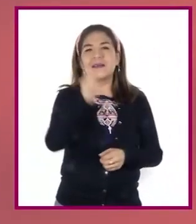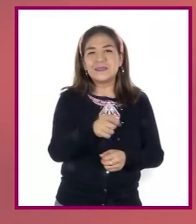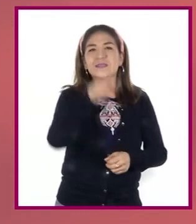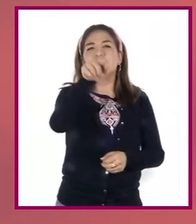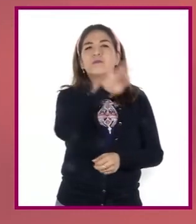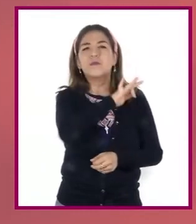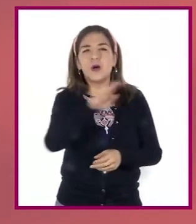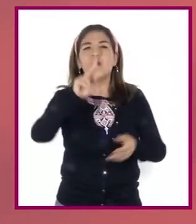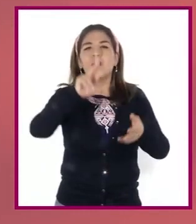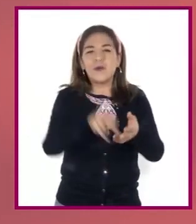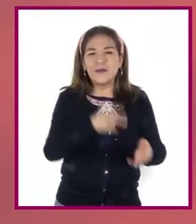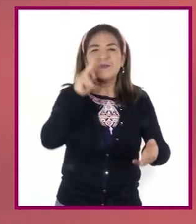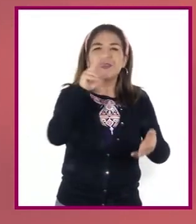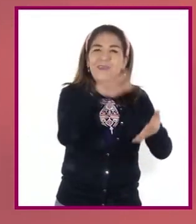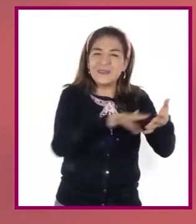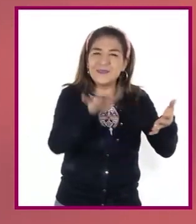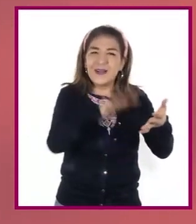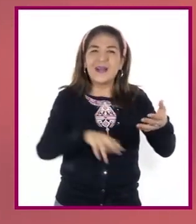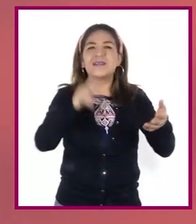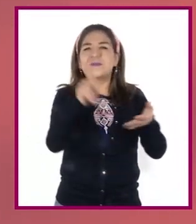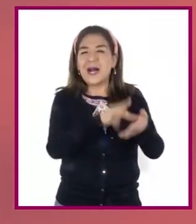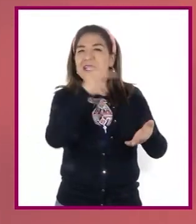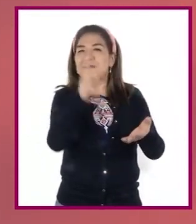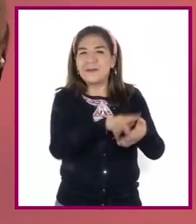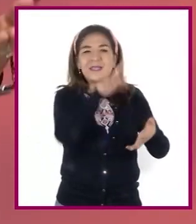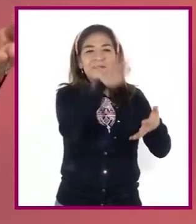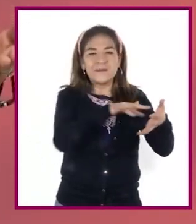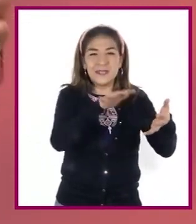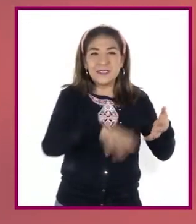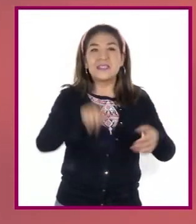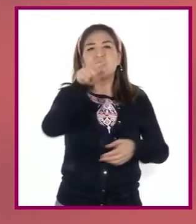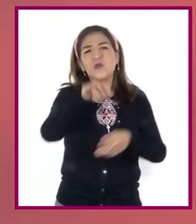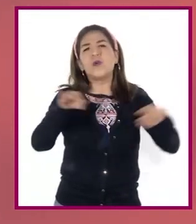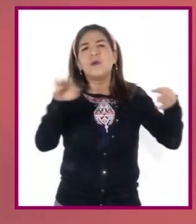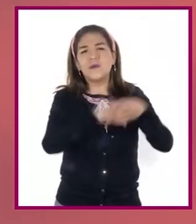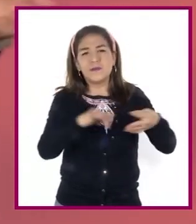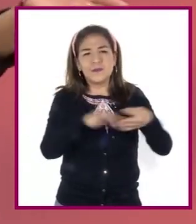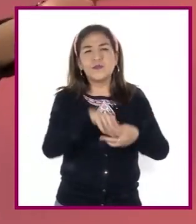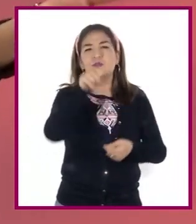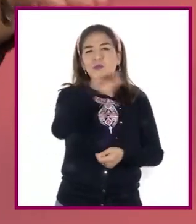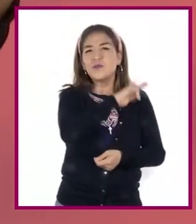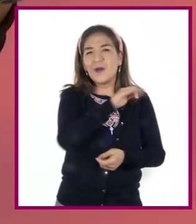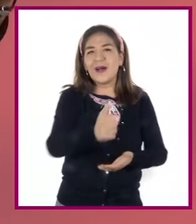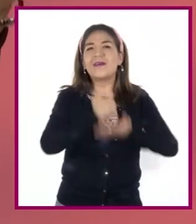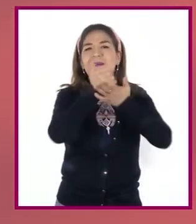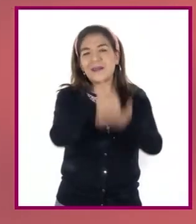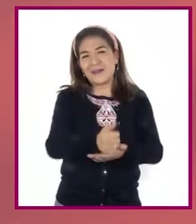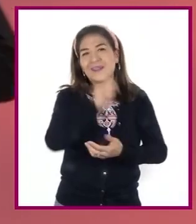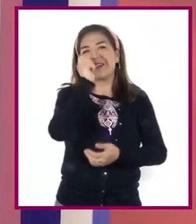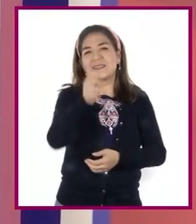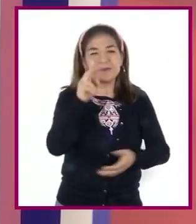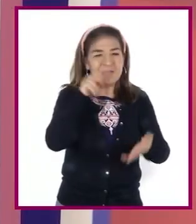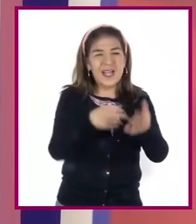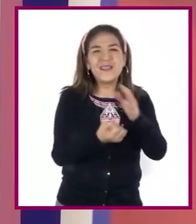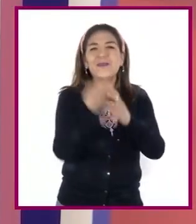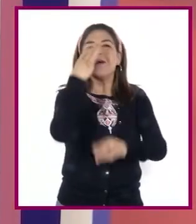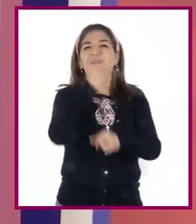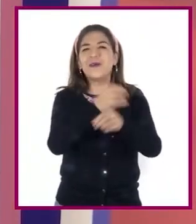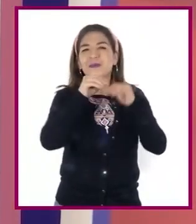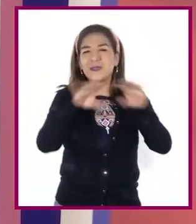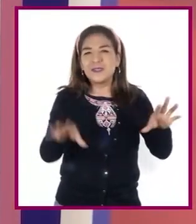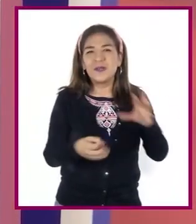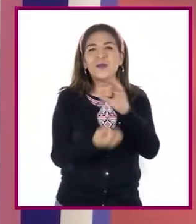pueden volver a ellos una y otra vez. Y en cada ocasión el texto nos revelará algo nuevo, algo que no